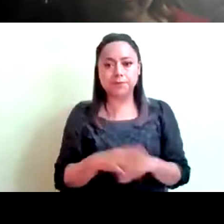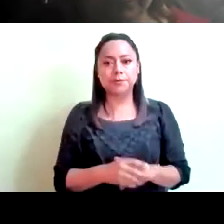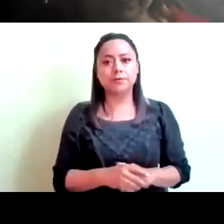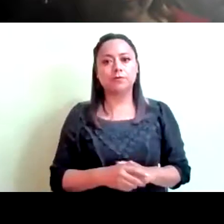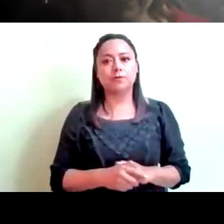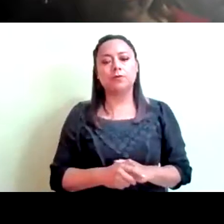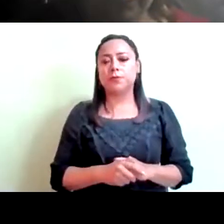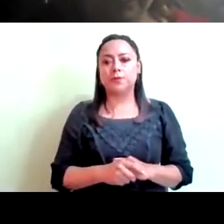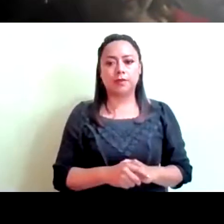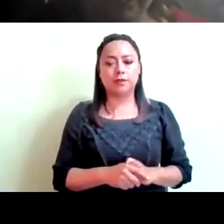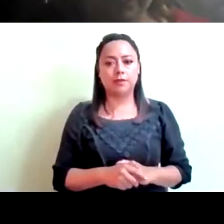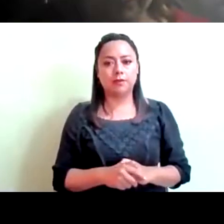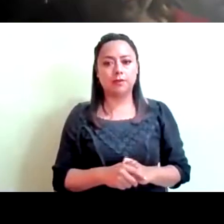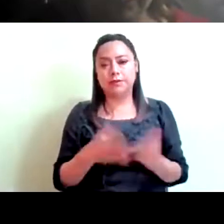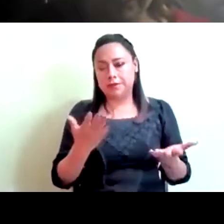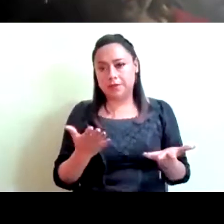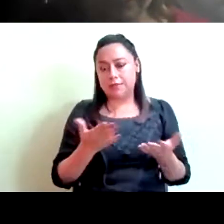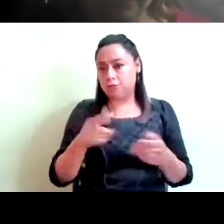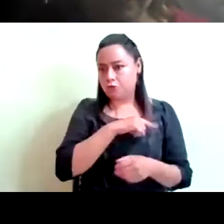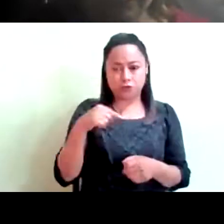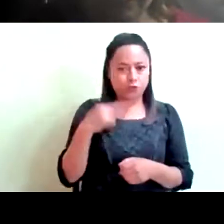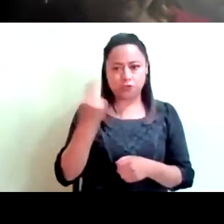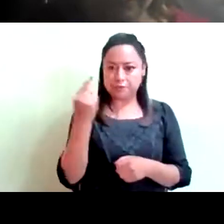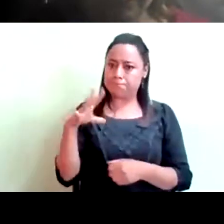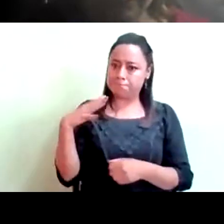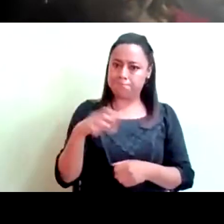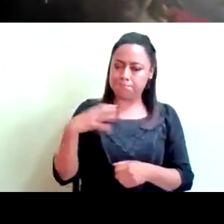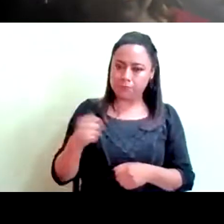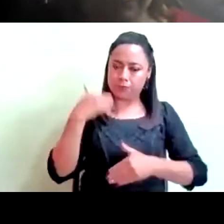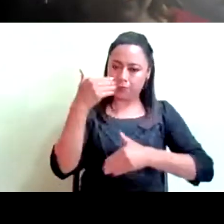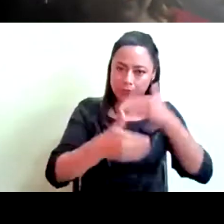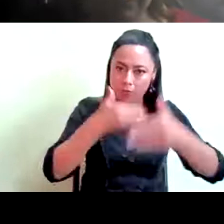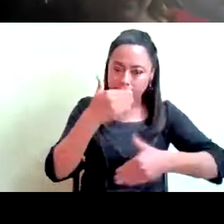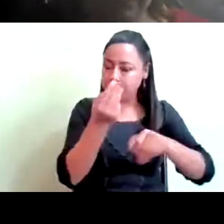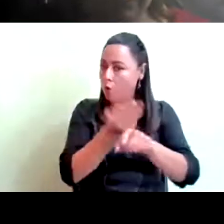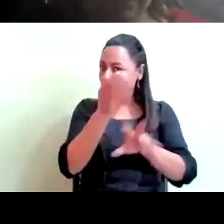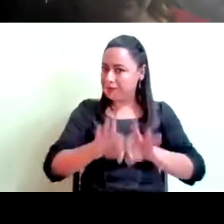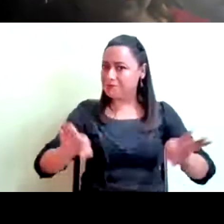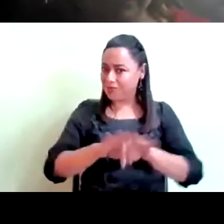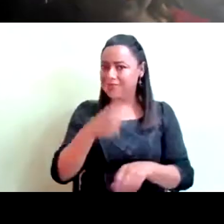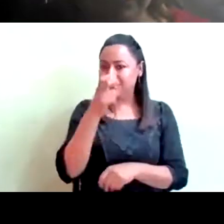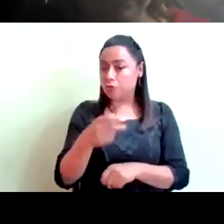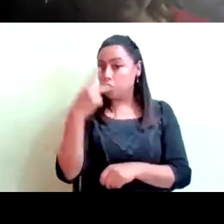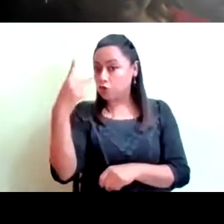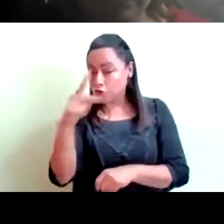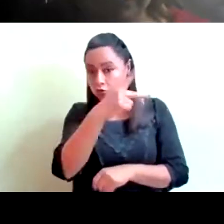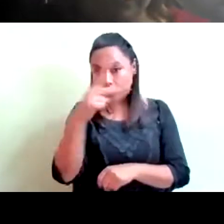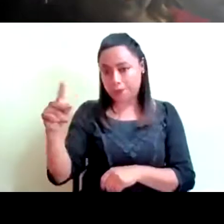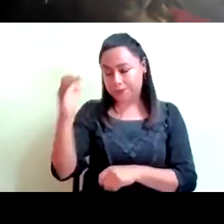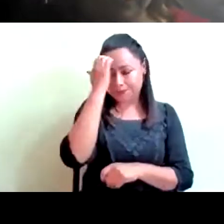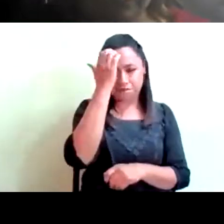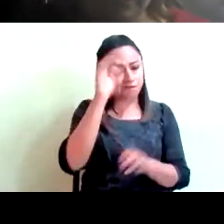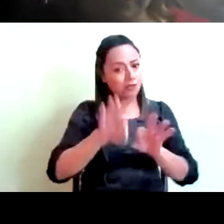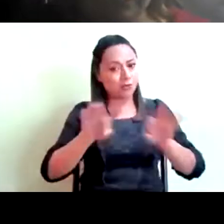que estos foros son súper importantes para eso, sus conocimientos son muy importantes para nosotros